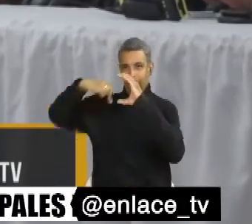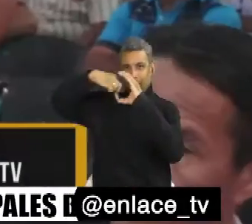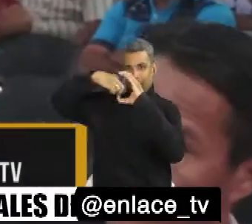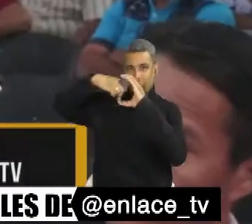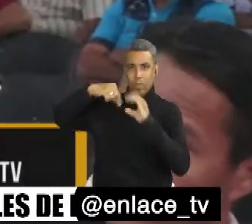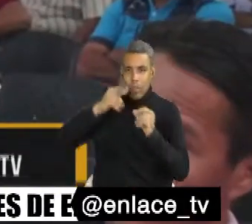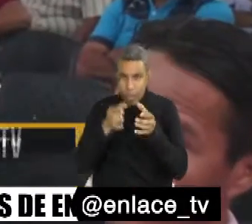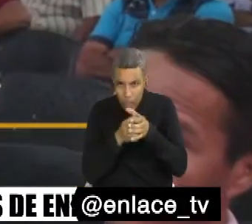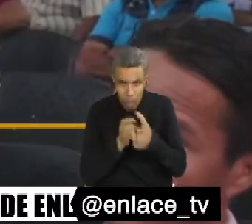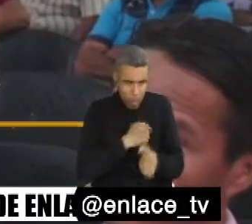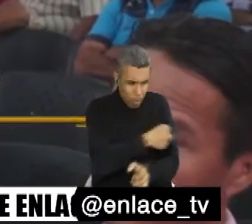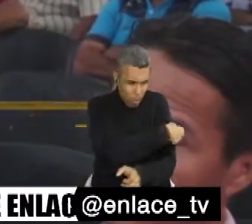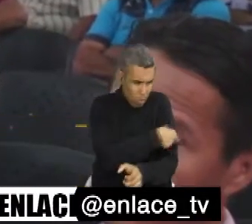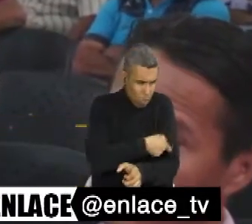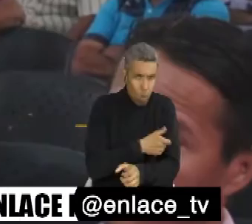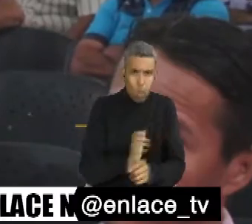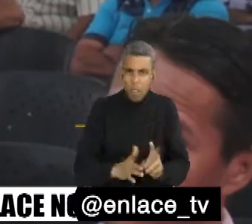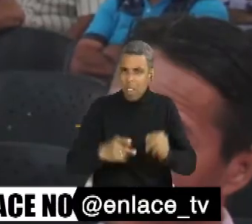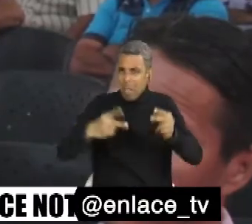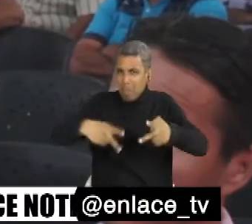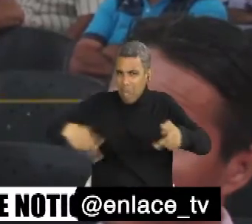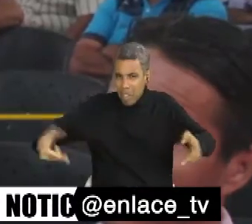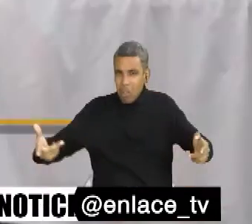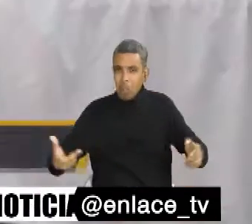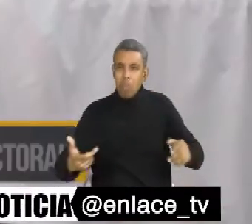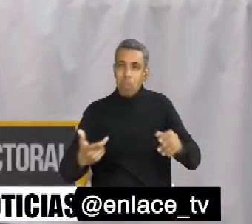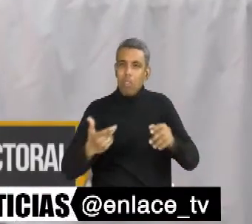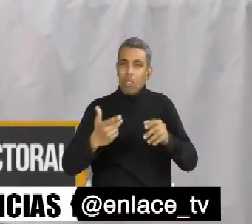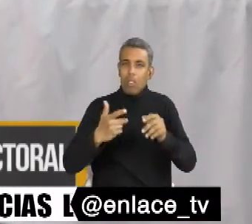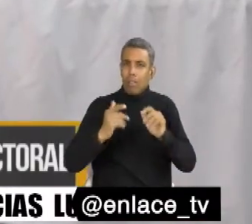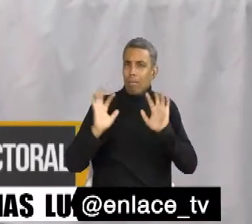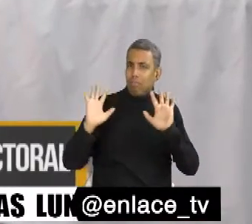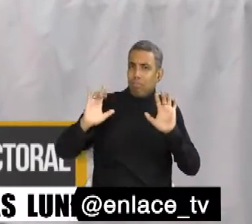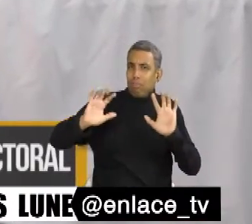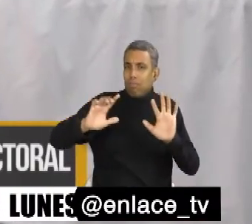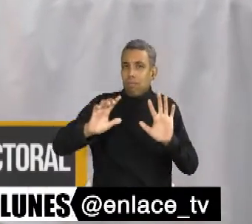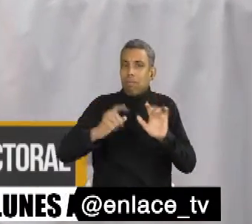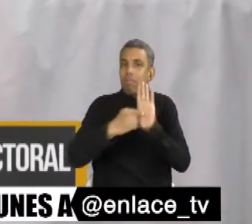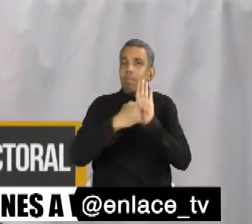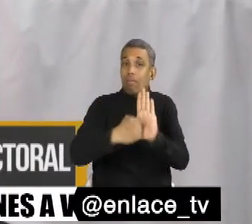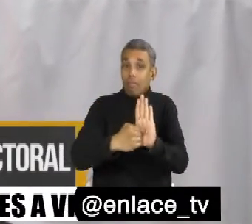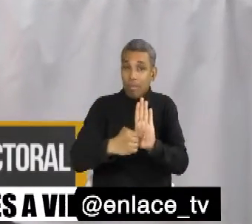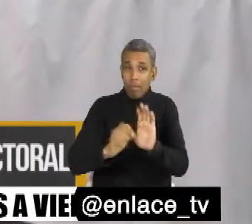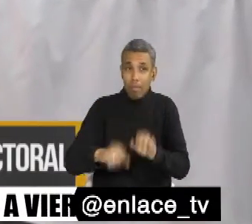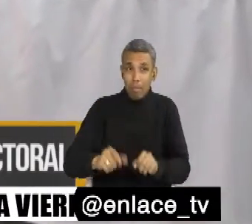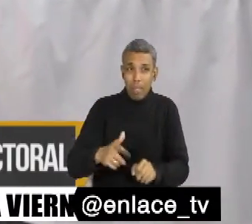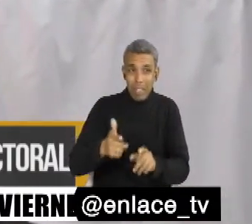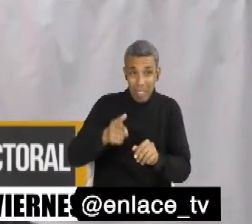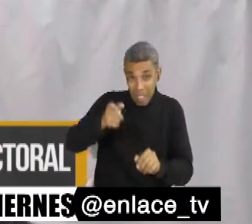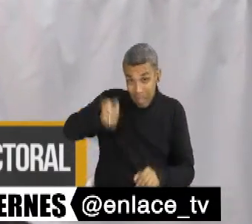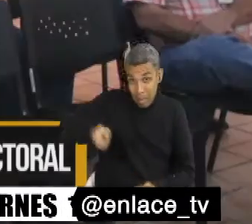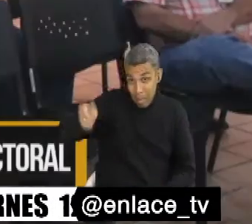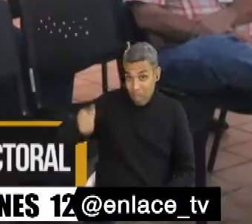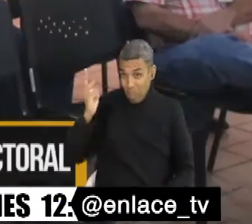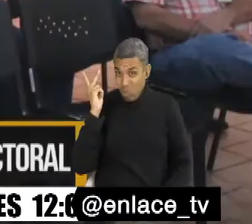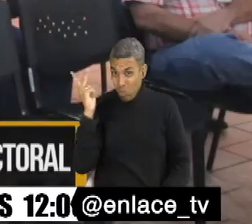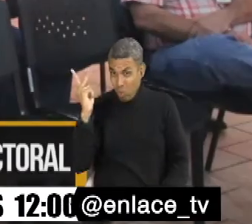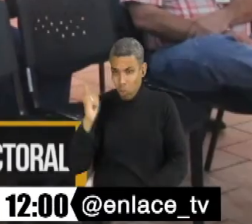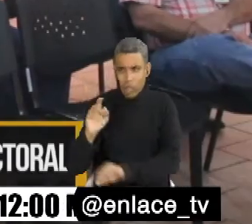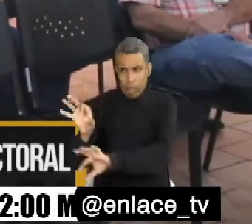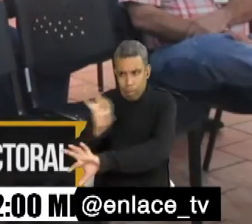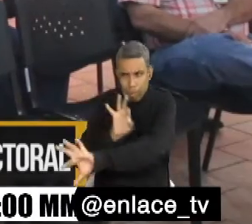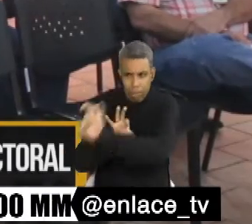seguimiento electoral. En esa oportunidad, el encuentro de autoridades buscó dar a conocer de manera oficial a los dos registradores delegados